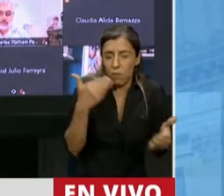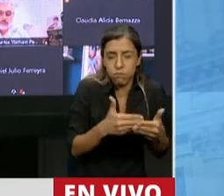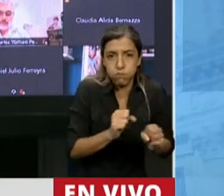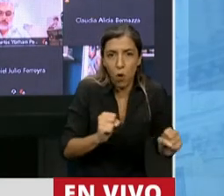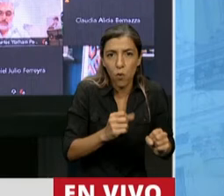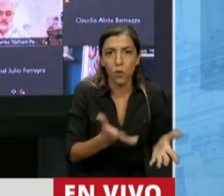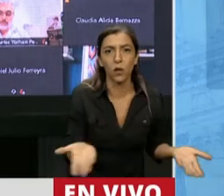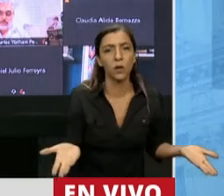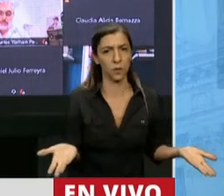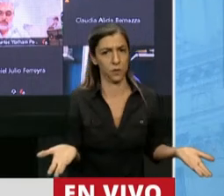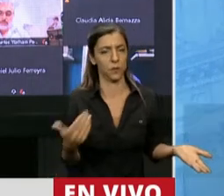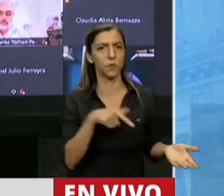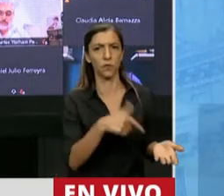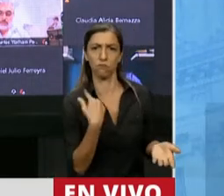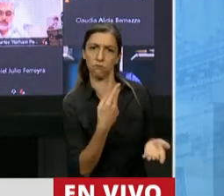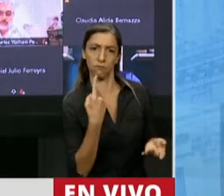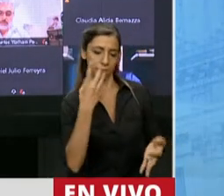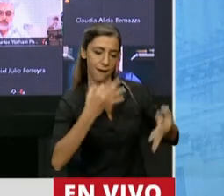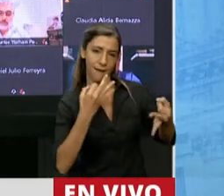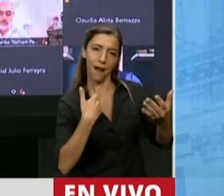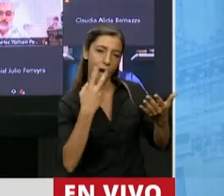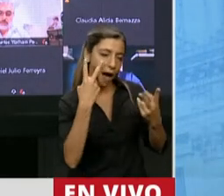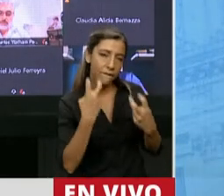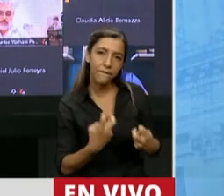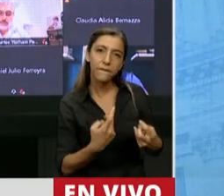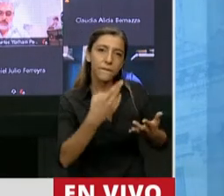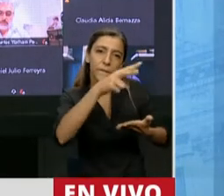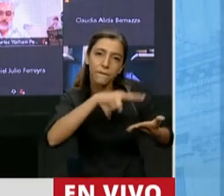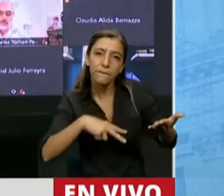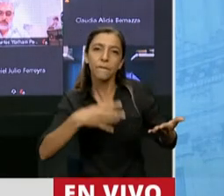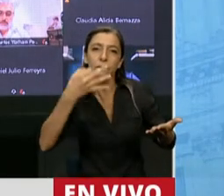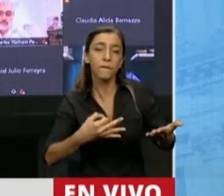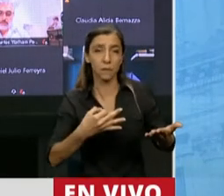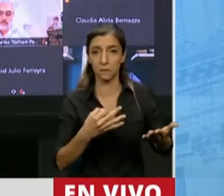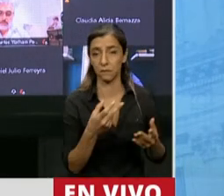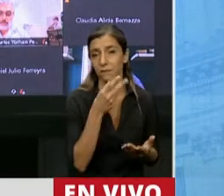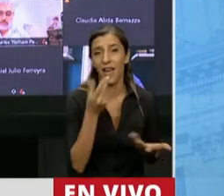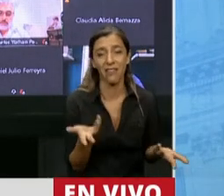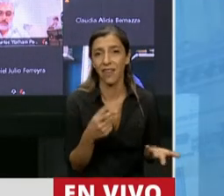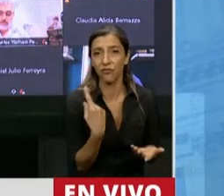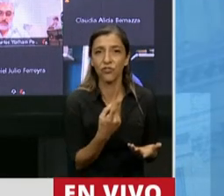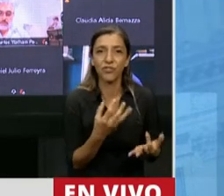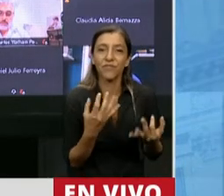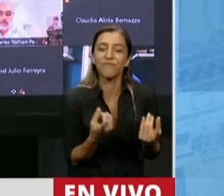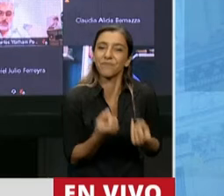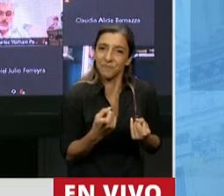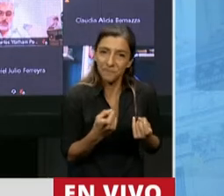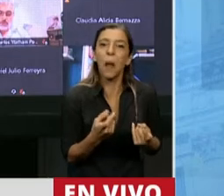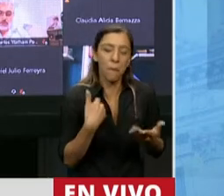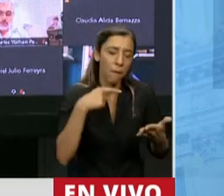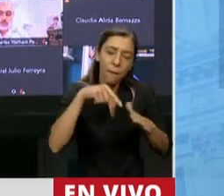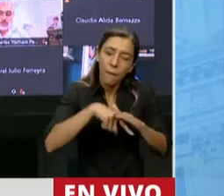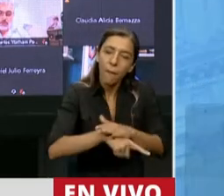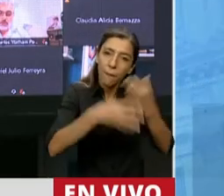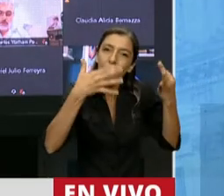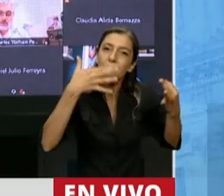capacidad de análisis que podríamos haber tenido para justamente darle el volumen y el debate necesario que requiere un proyecto